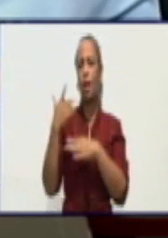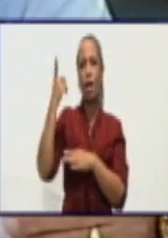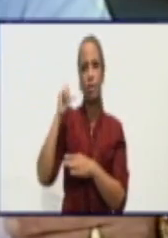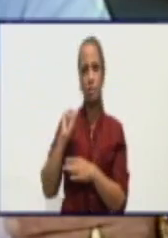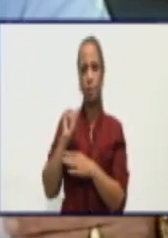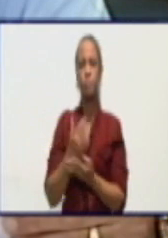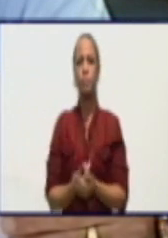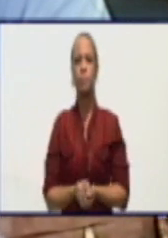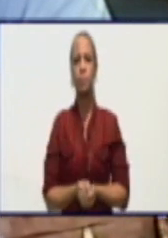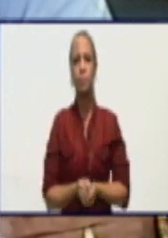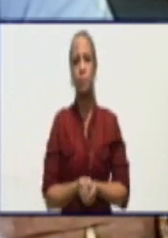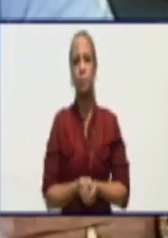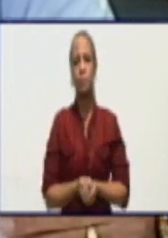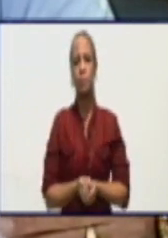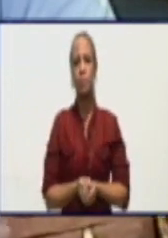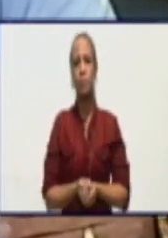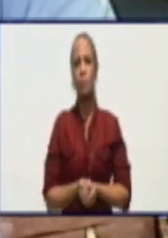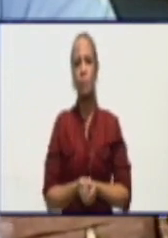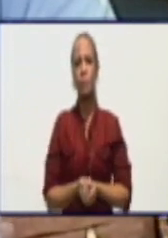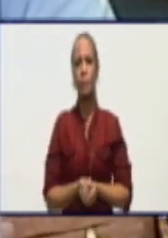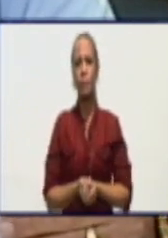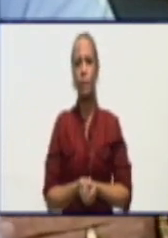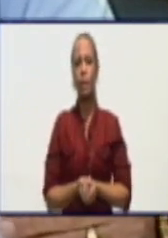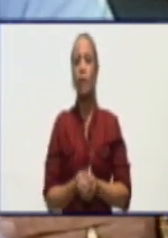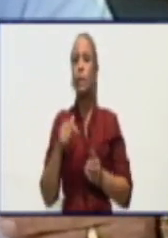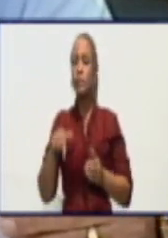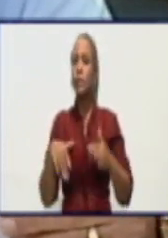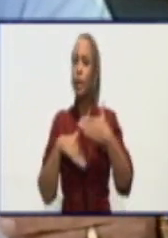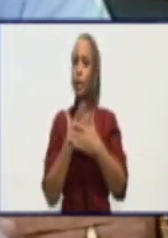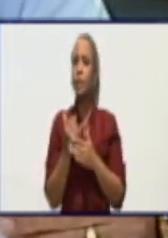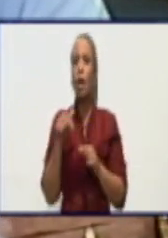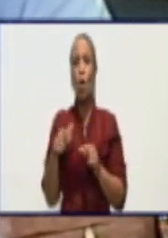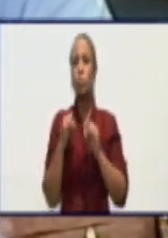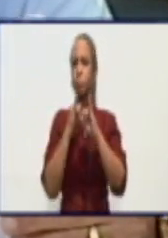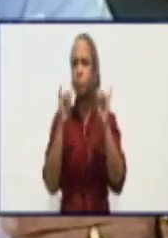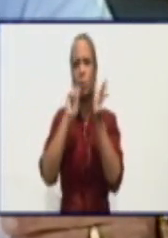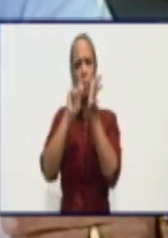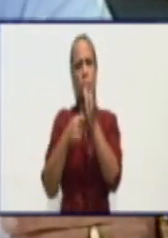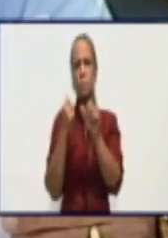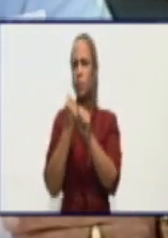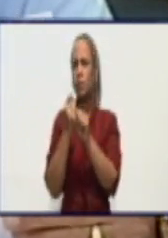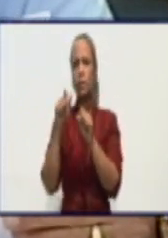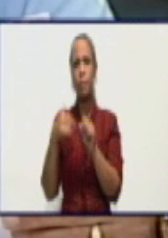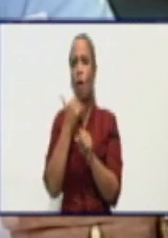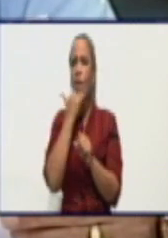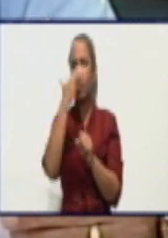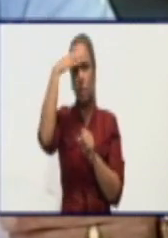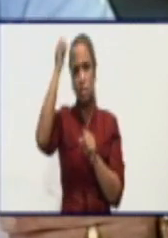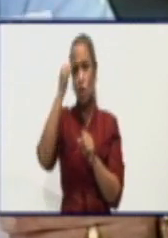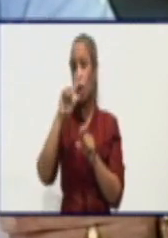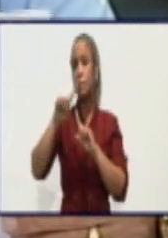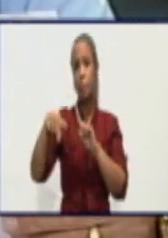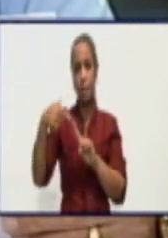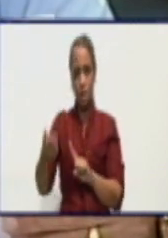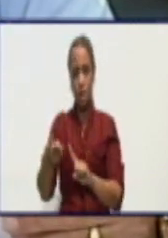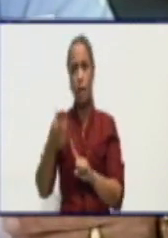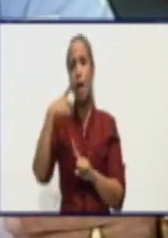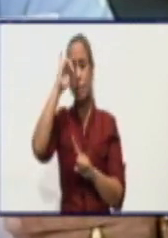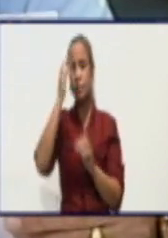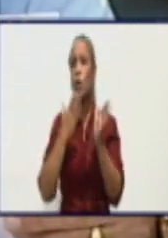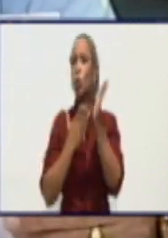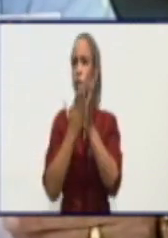que se restableció el servicio. Bueno, ya dijimos que el día de hoy no hay ningún trabajo planificado. Y para mañana está previsto continuar